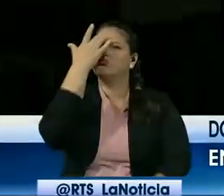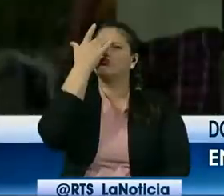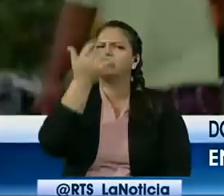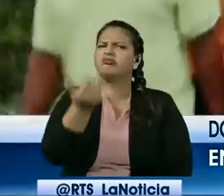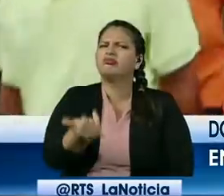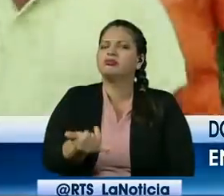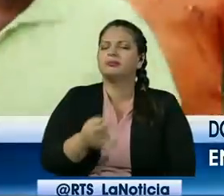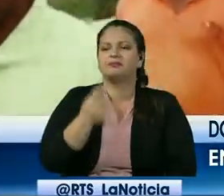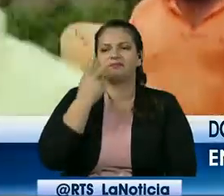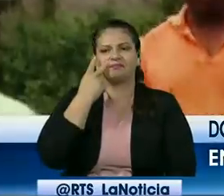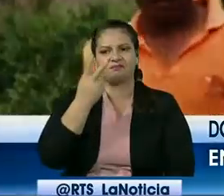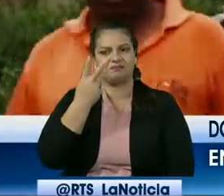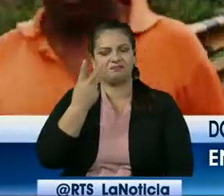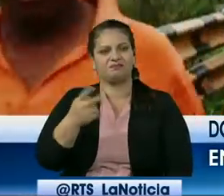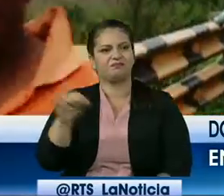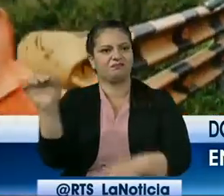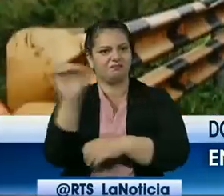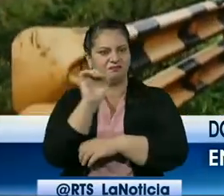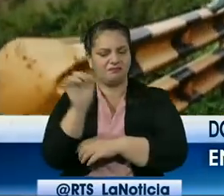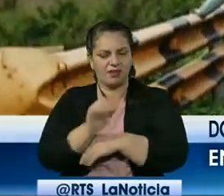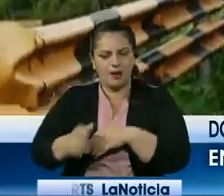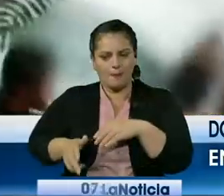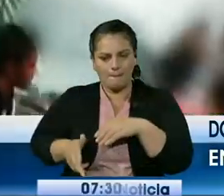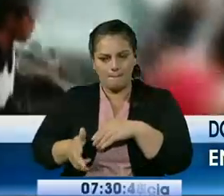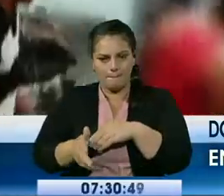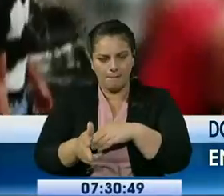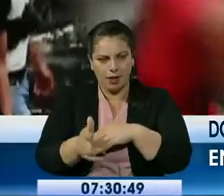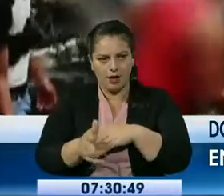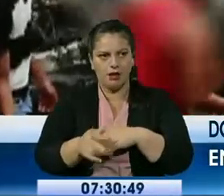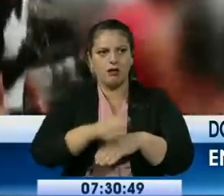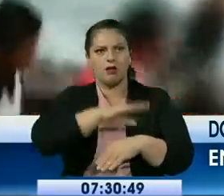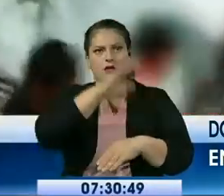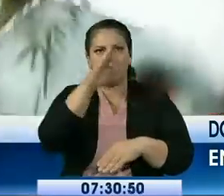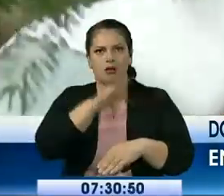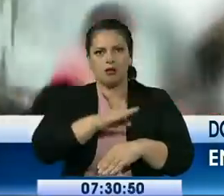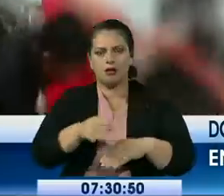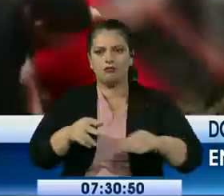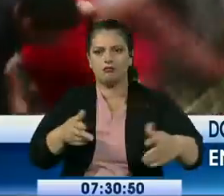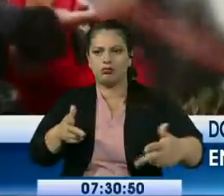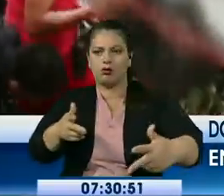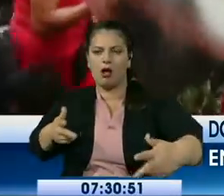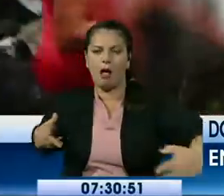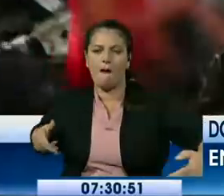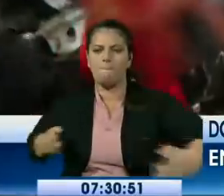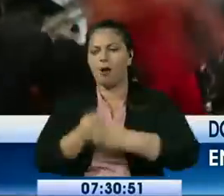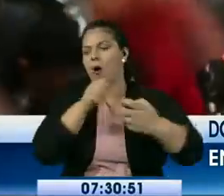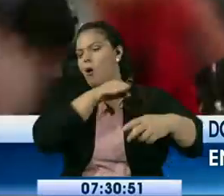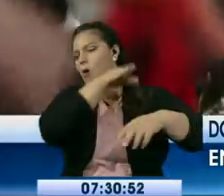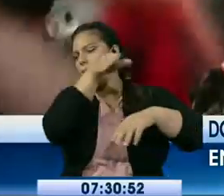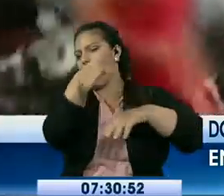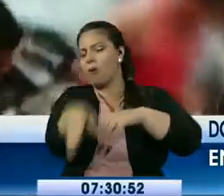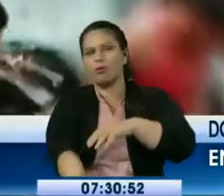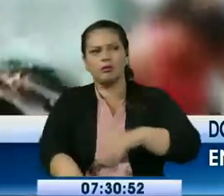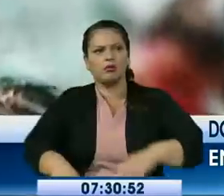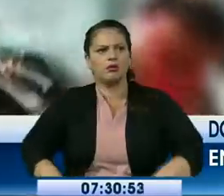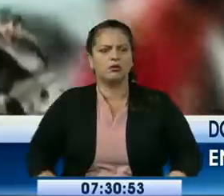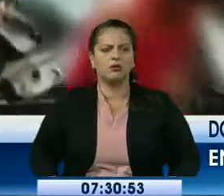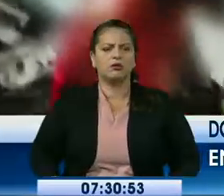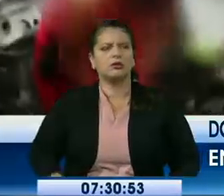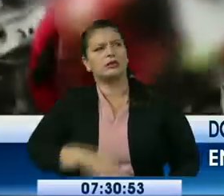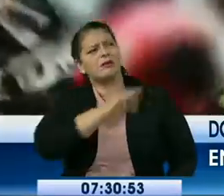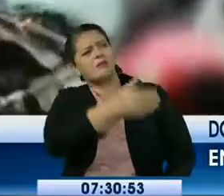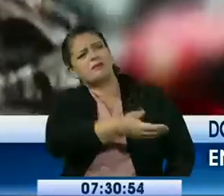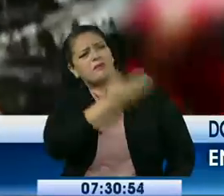Pidieron ayuda a organismos de socorro inmediatamente, porque en el interior de ese carro, el conductor y un pasajero habían fallecido y dos ocupantes